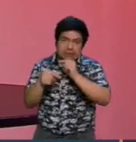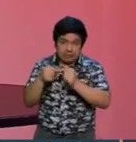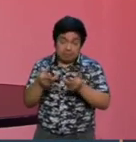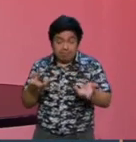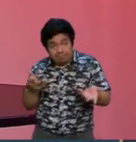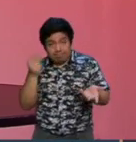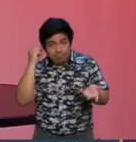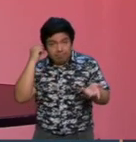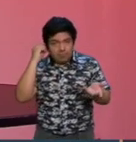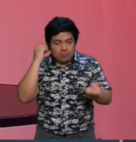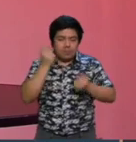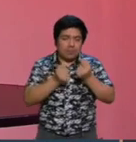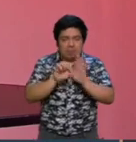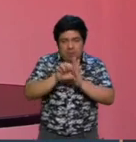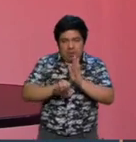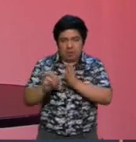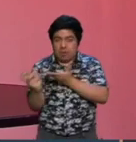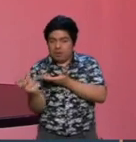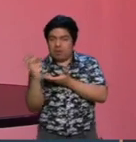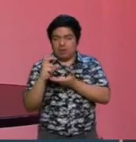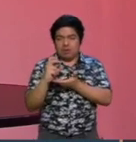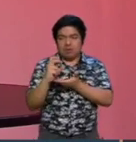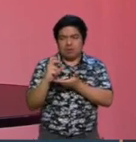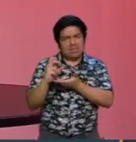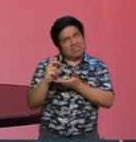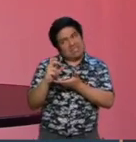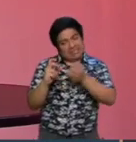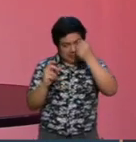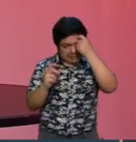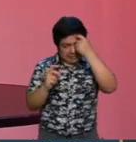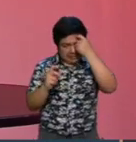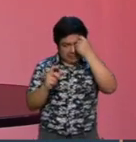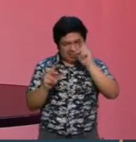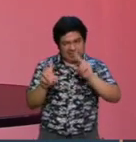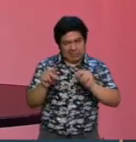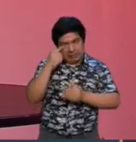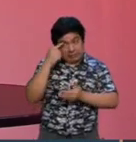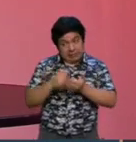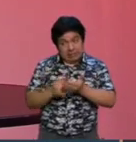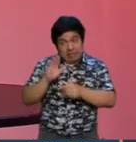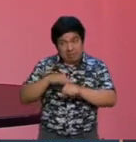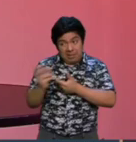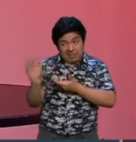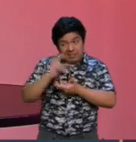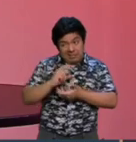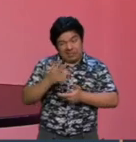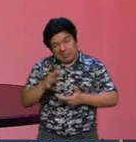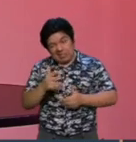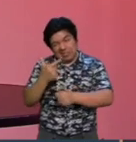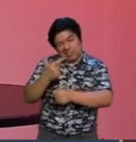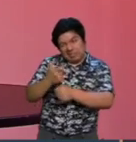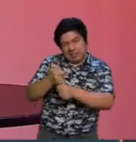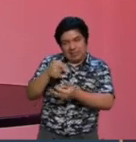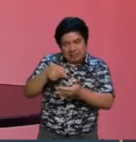Evidentemente, en temas de inversión, pues no es cierto que hoy sea la ciudad la que más inversión atrae. Está por ahí del 7º lugar.